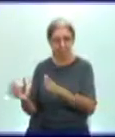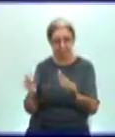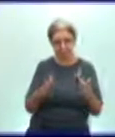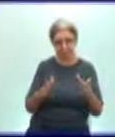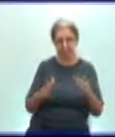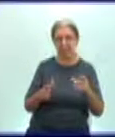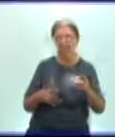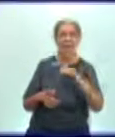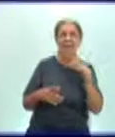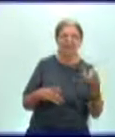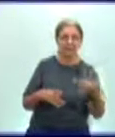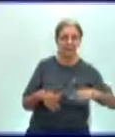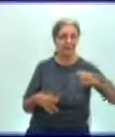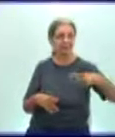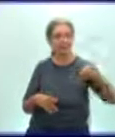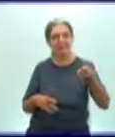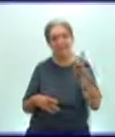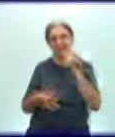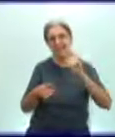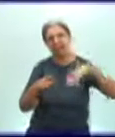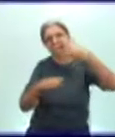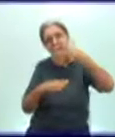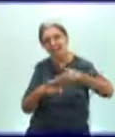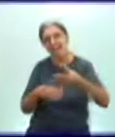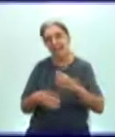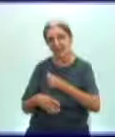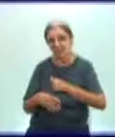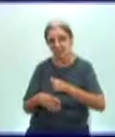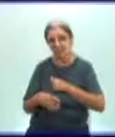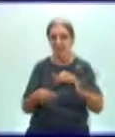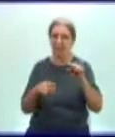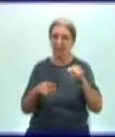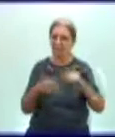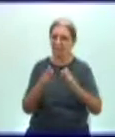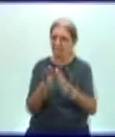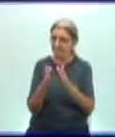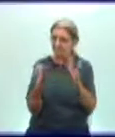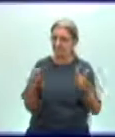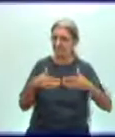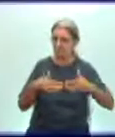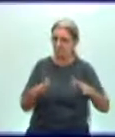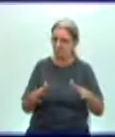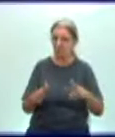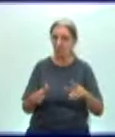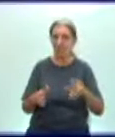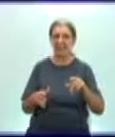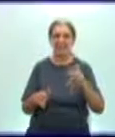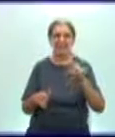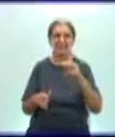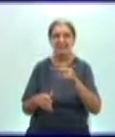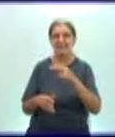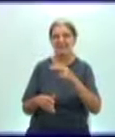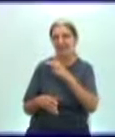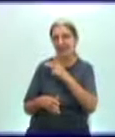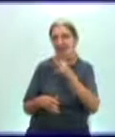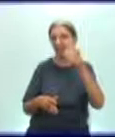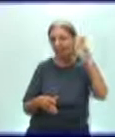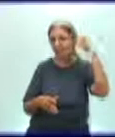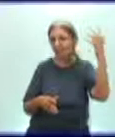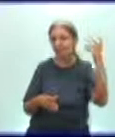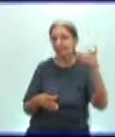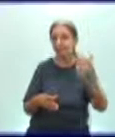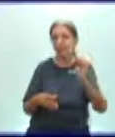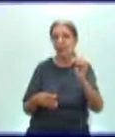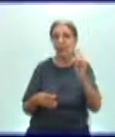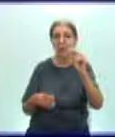amor, tiene esta otra introducción, mire, un poquito más amplia. Al senador Onésimo Sánchez le faltaban